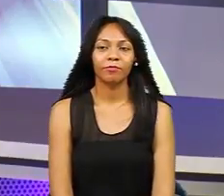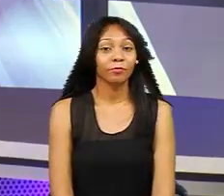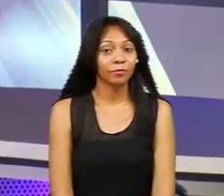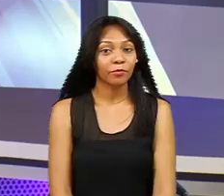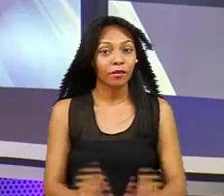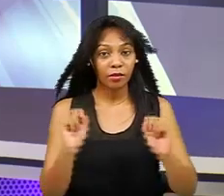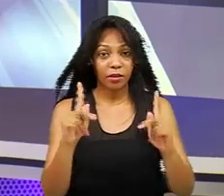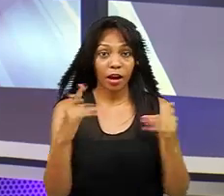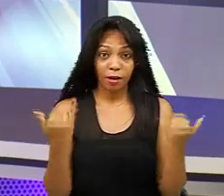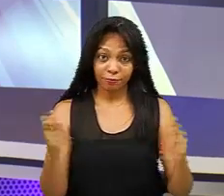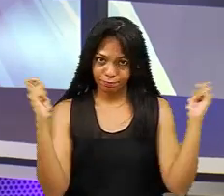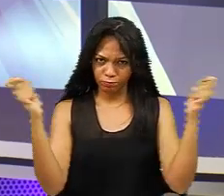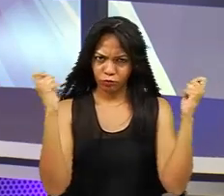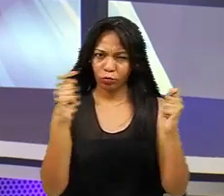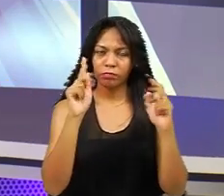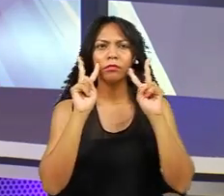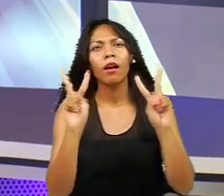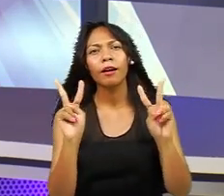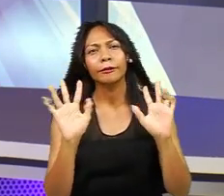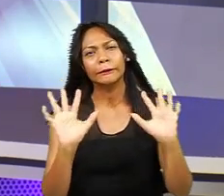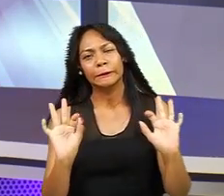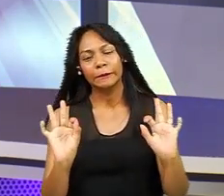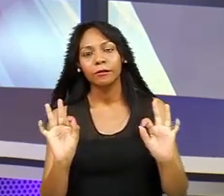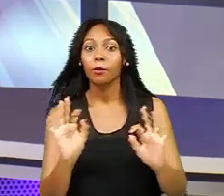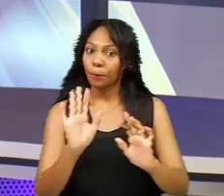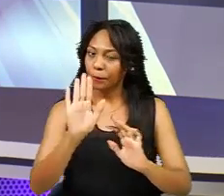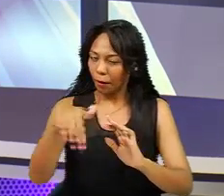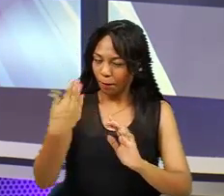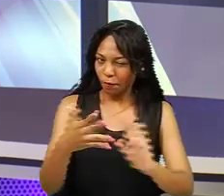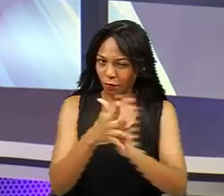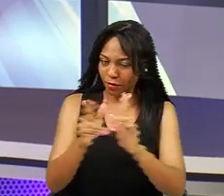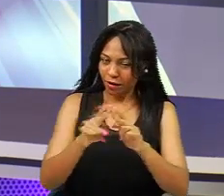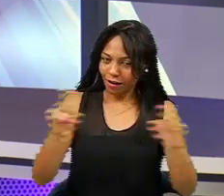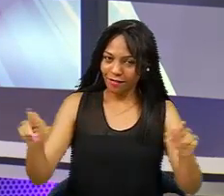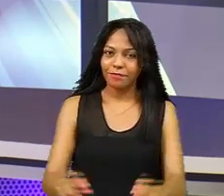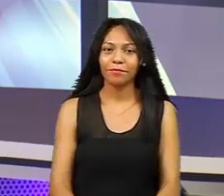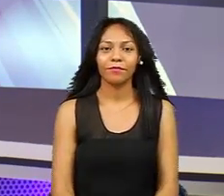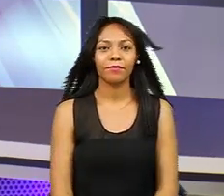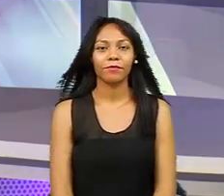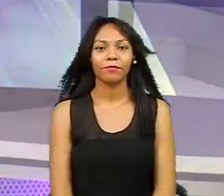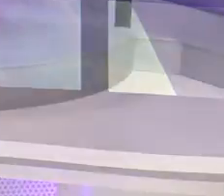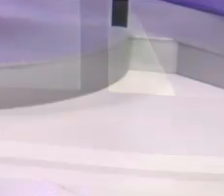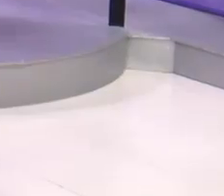Hacemos una pausa en el noticiero que usted quiere ver en instantes. Los esperamos con más de Enlace Noticias.